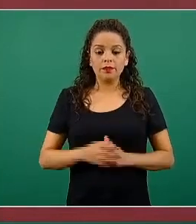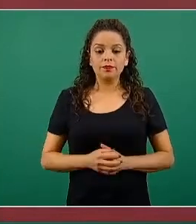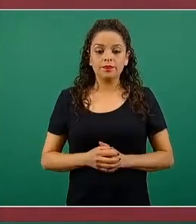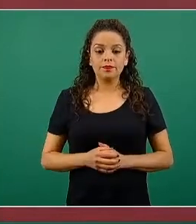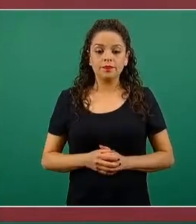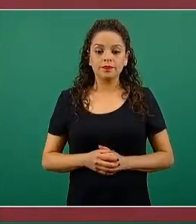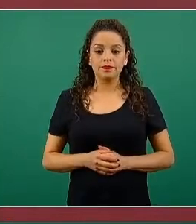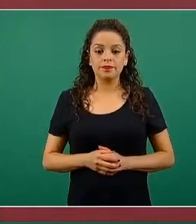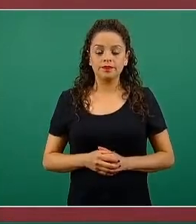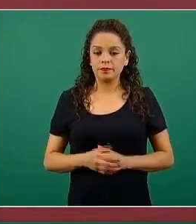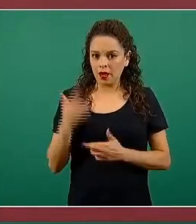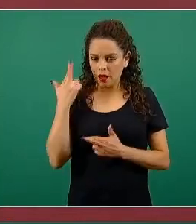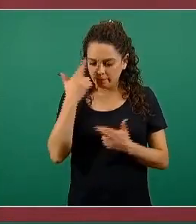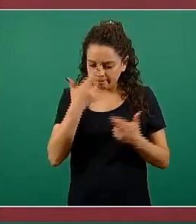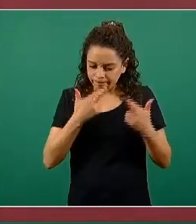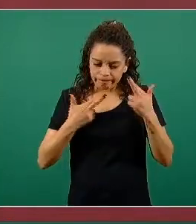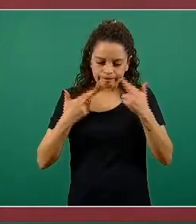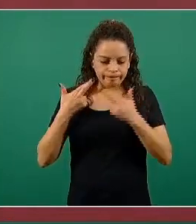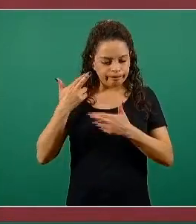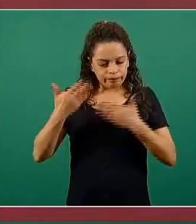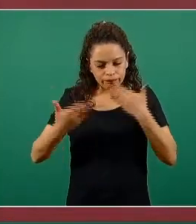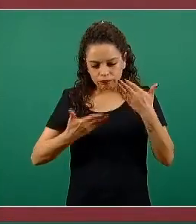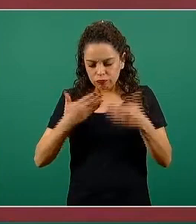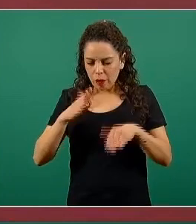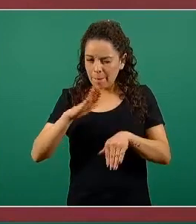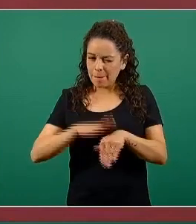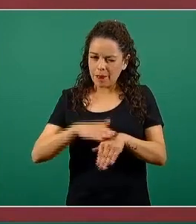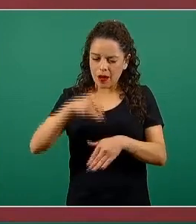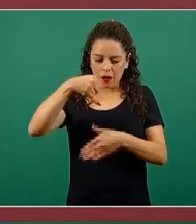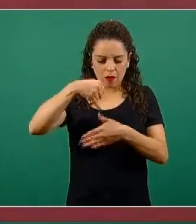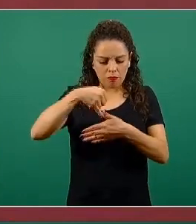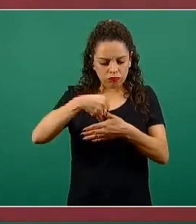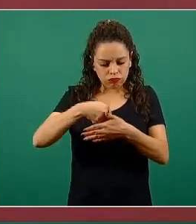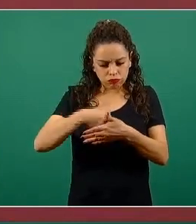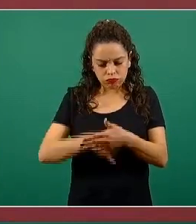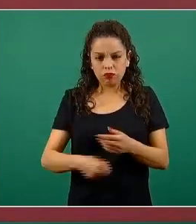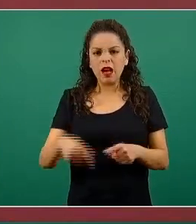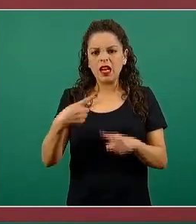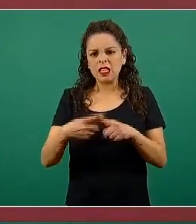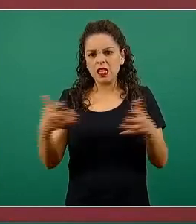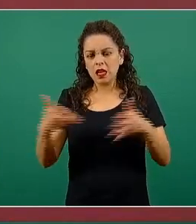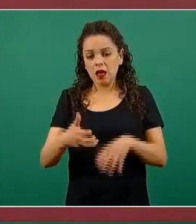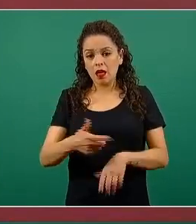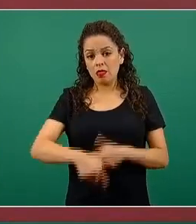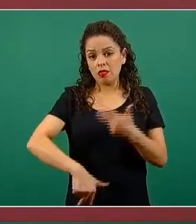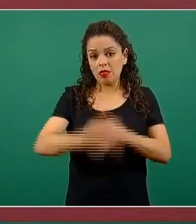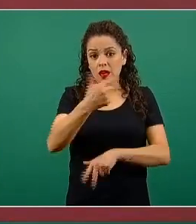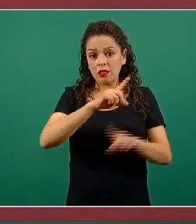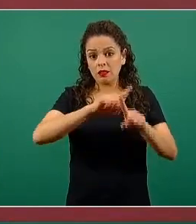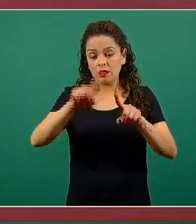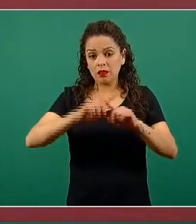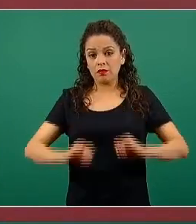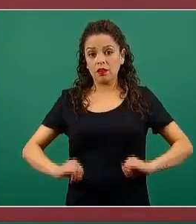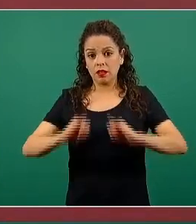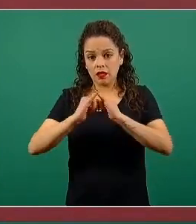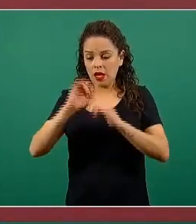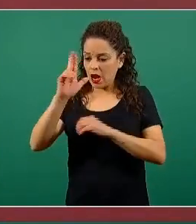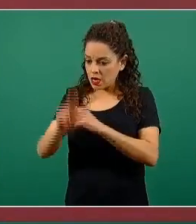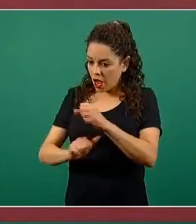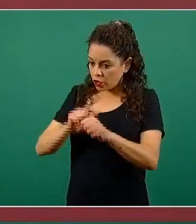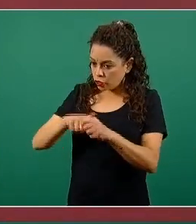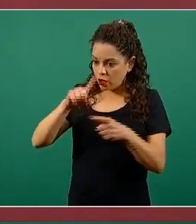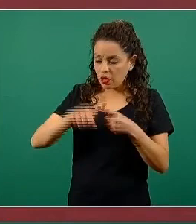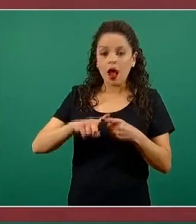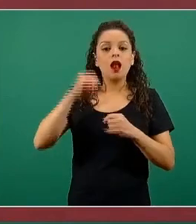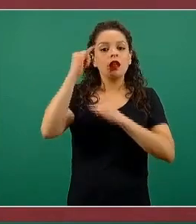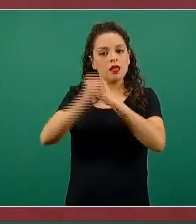de un análisis muy detallado que elaboraron 13 instituciones nacionales e internacionales